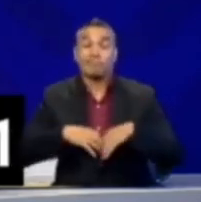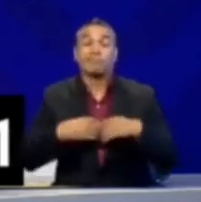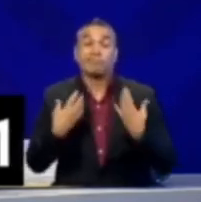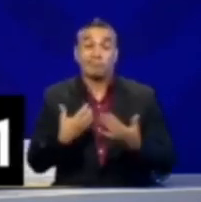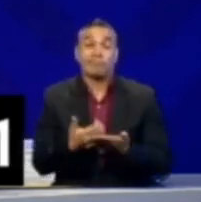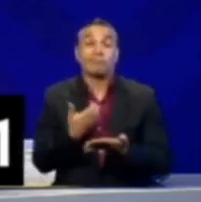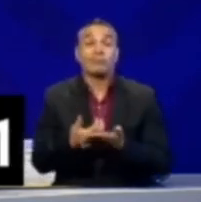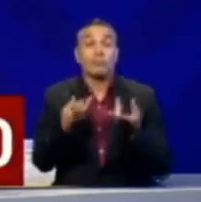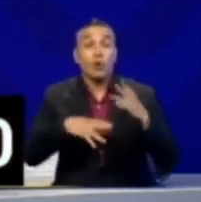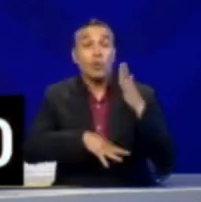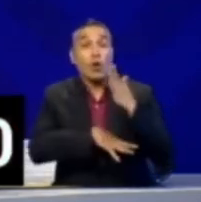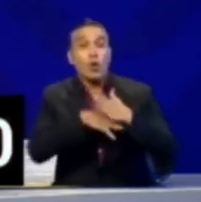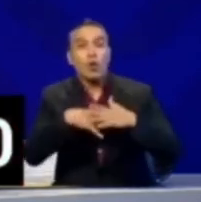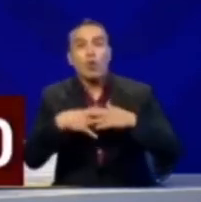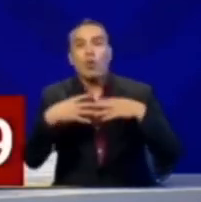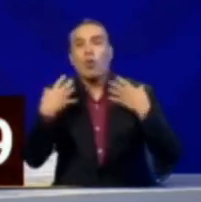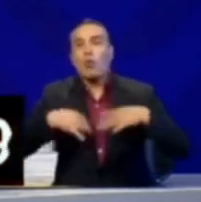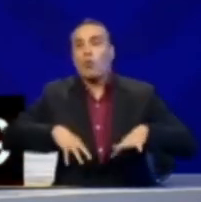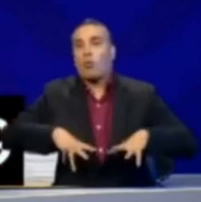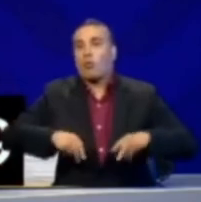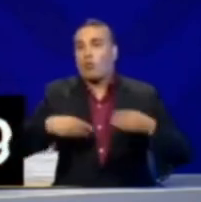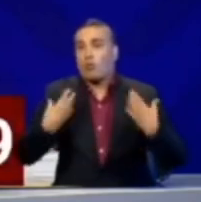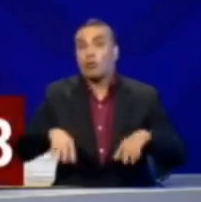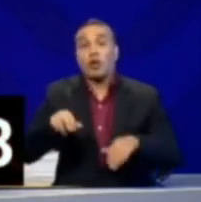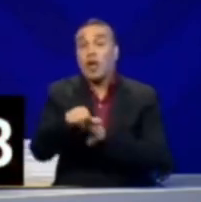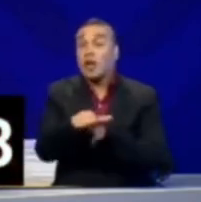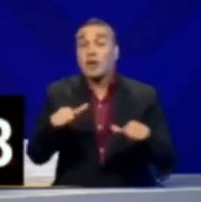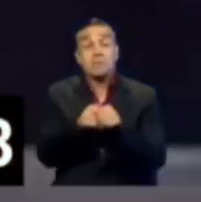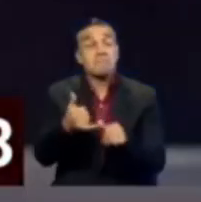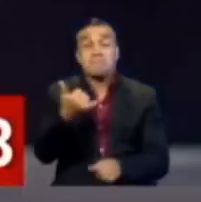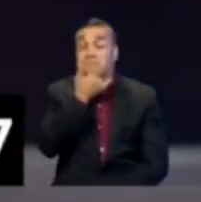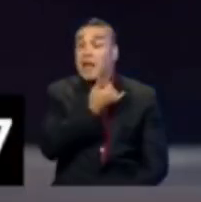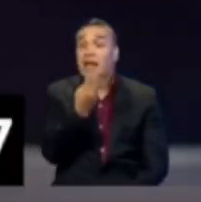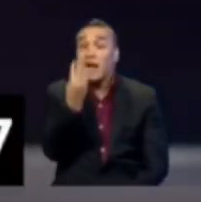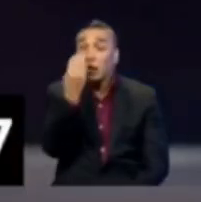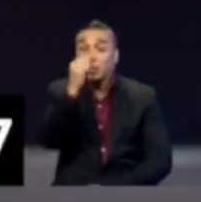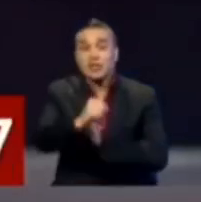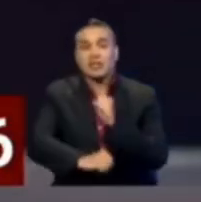bonanza petrolera que no supieron administrar en los últimos